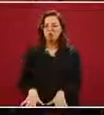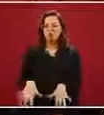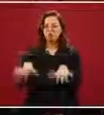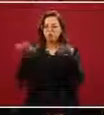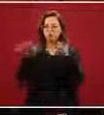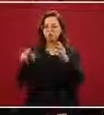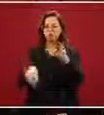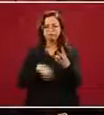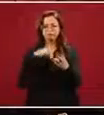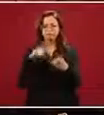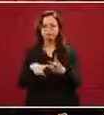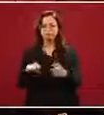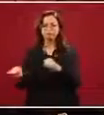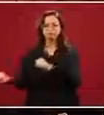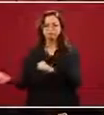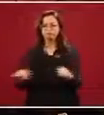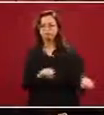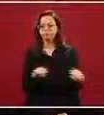terremotos,